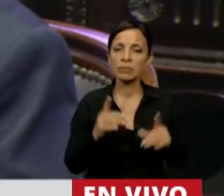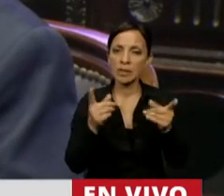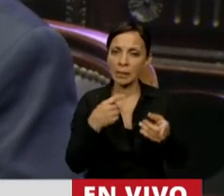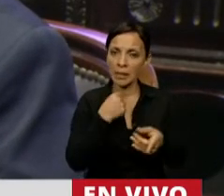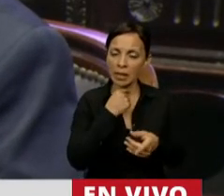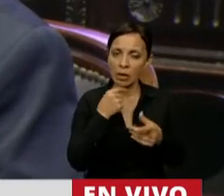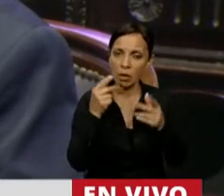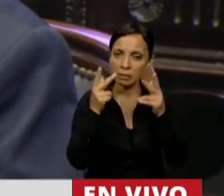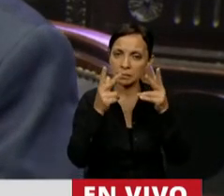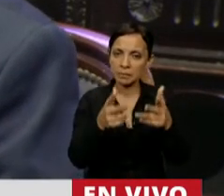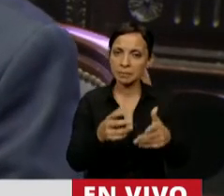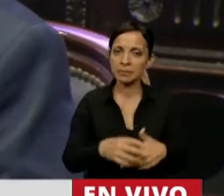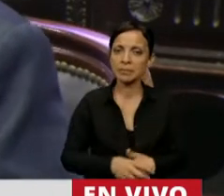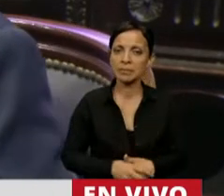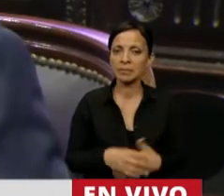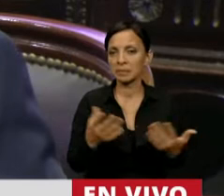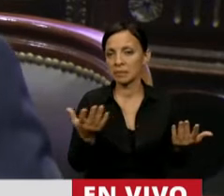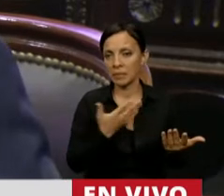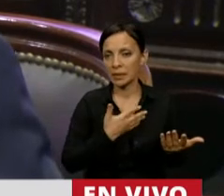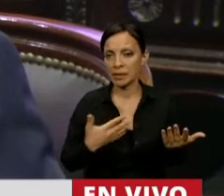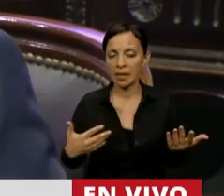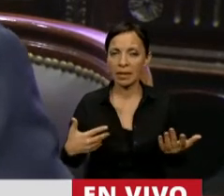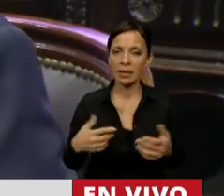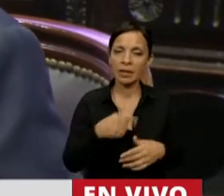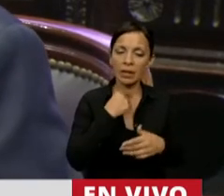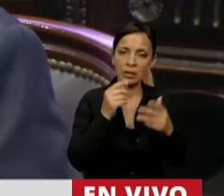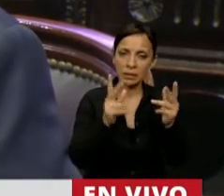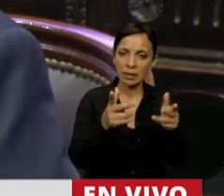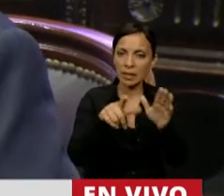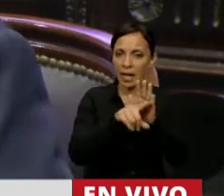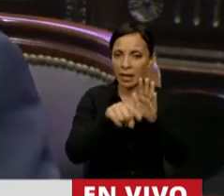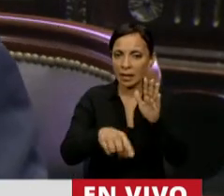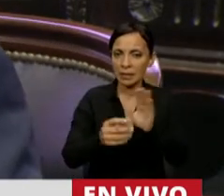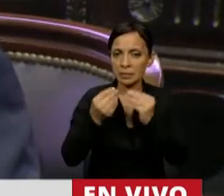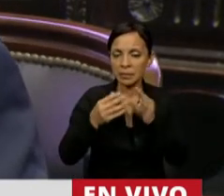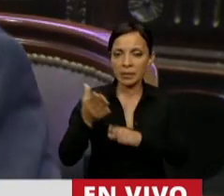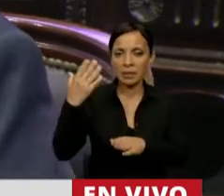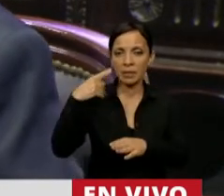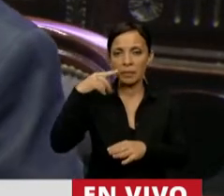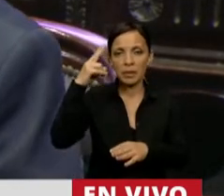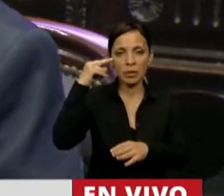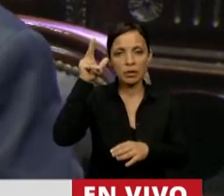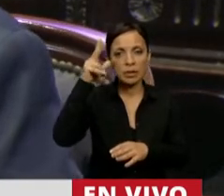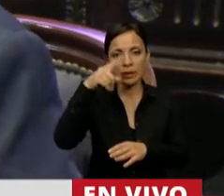señalar, señor presidente, que la ley que nos rige del 87, la